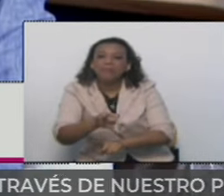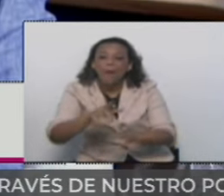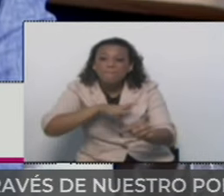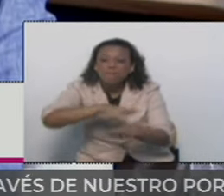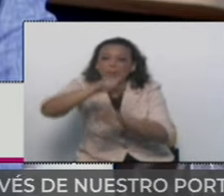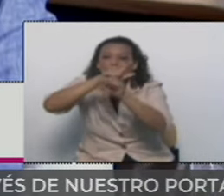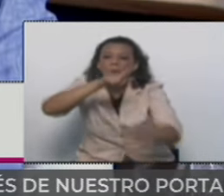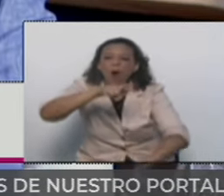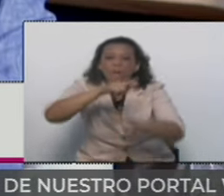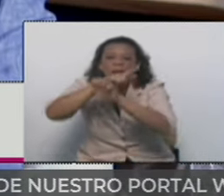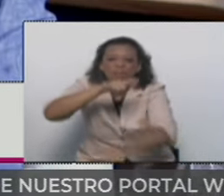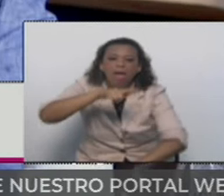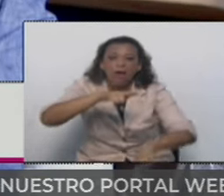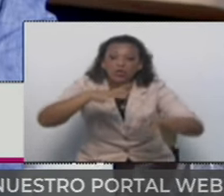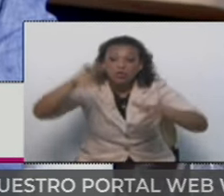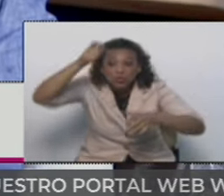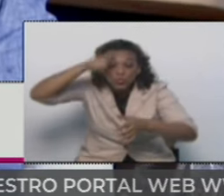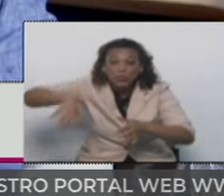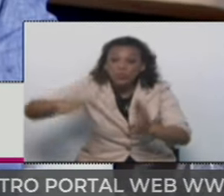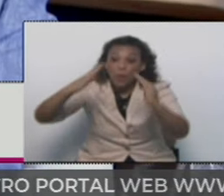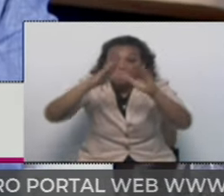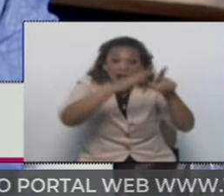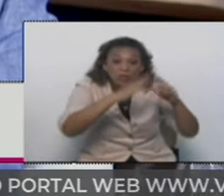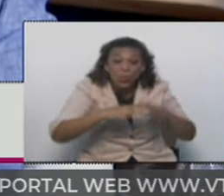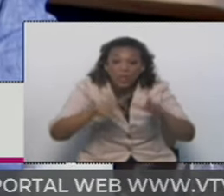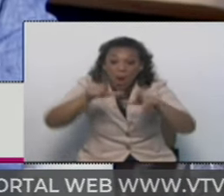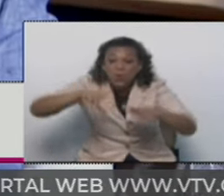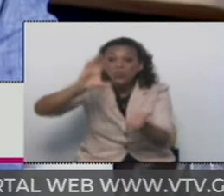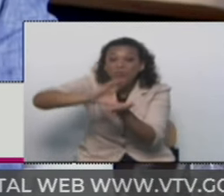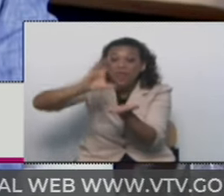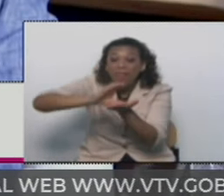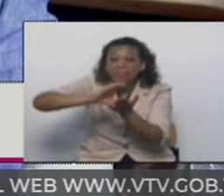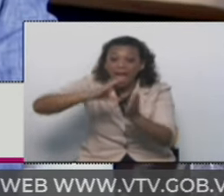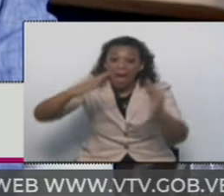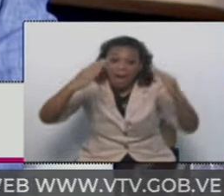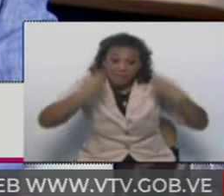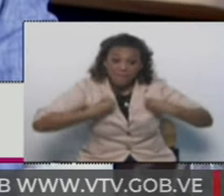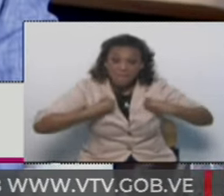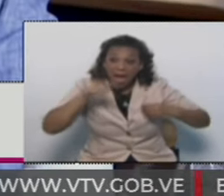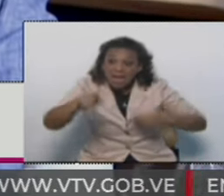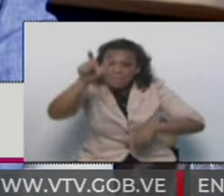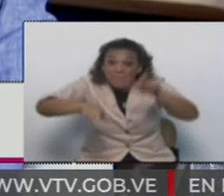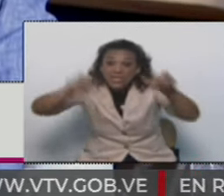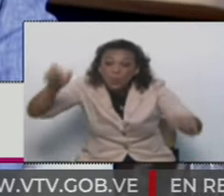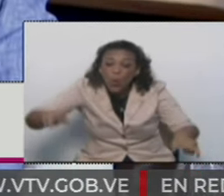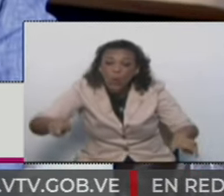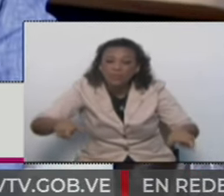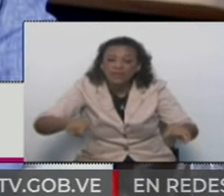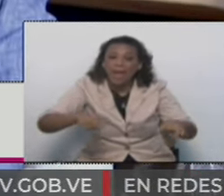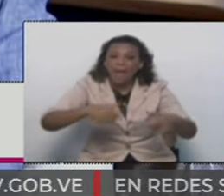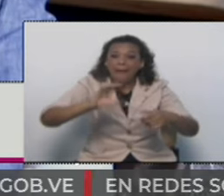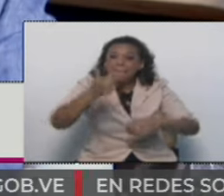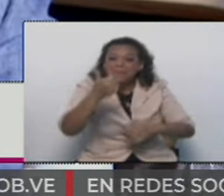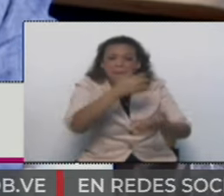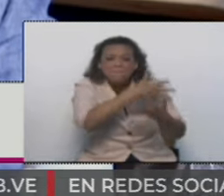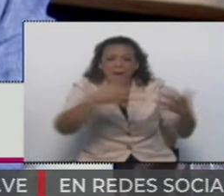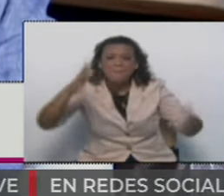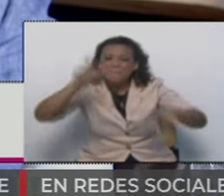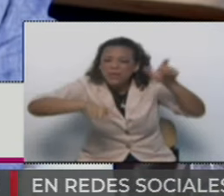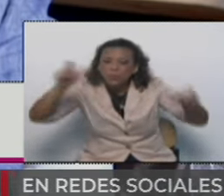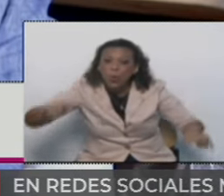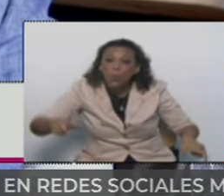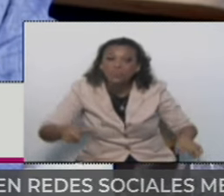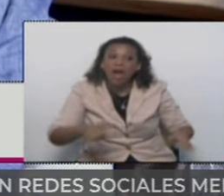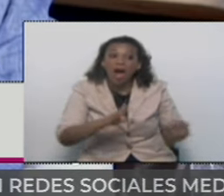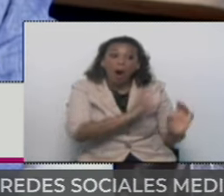bombardeos contra ciudades habitadas por miles de personas y se mataron a centenares de personas. Ordenado desde